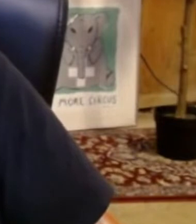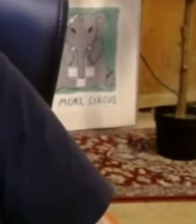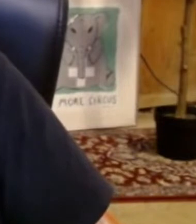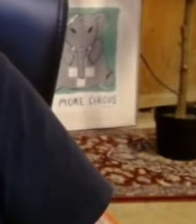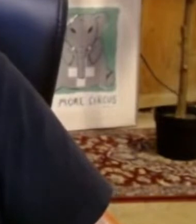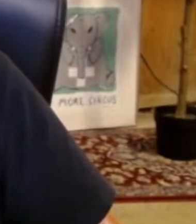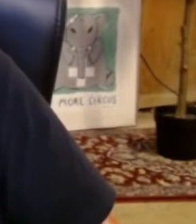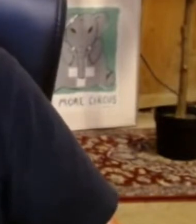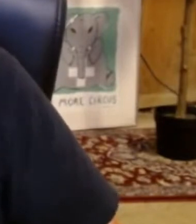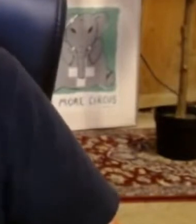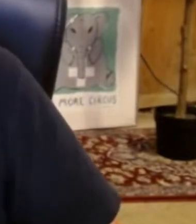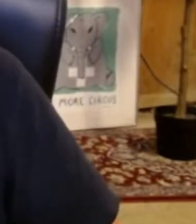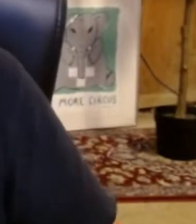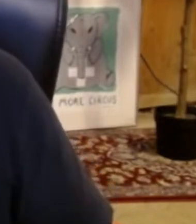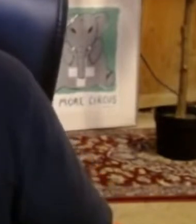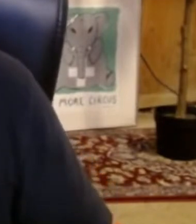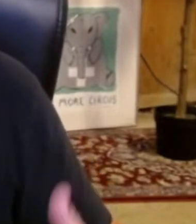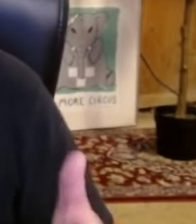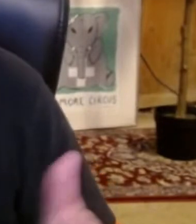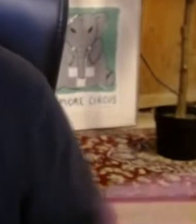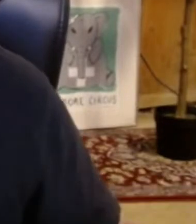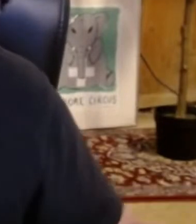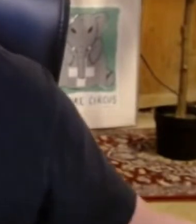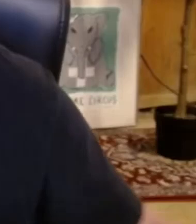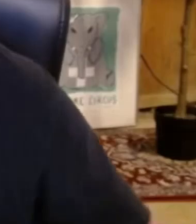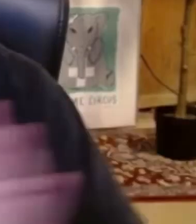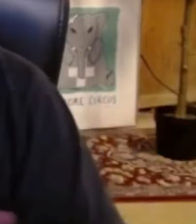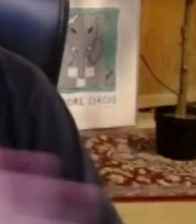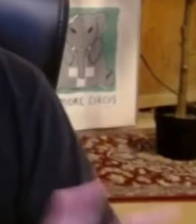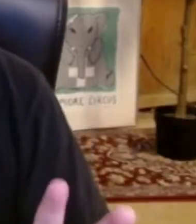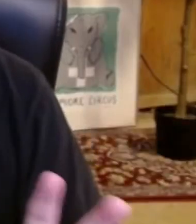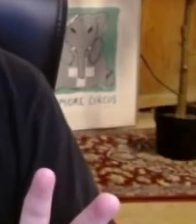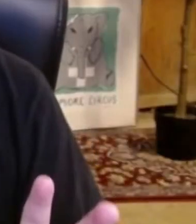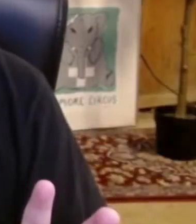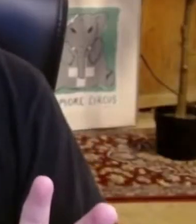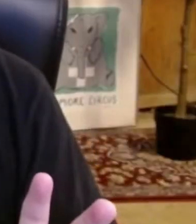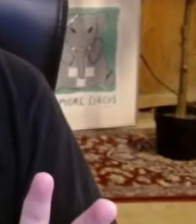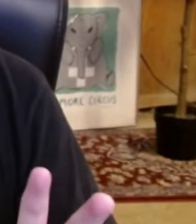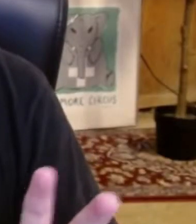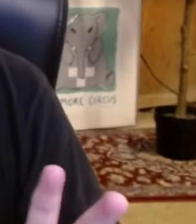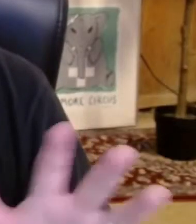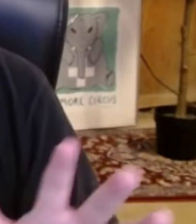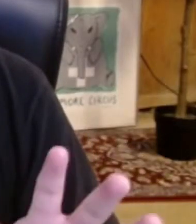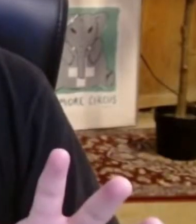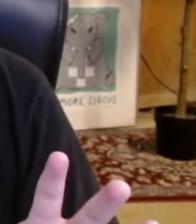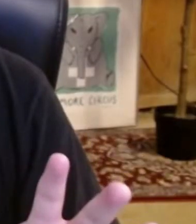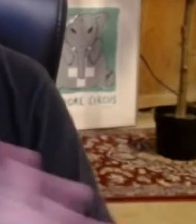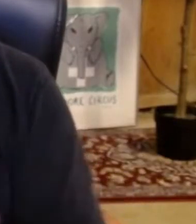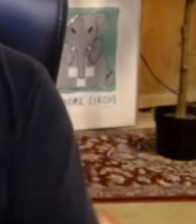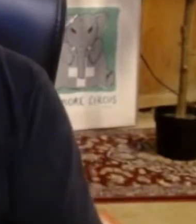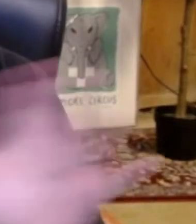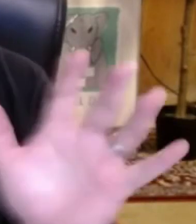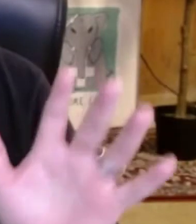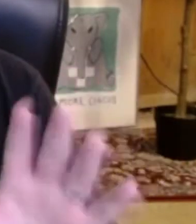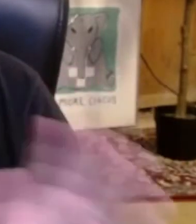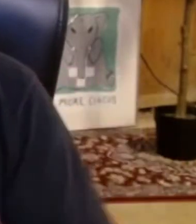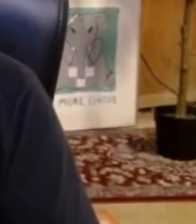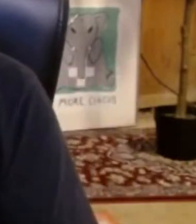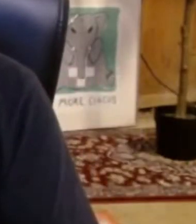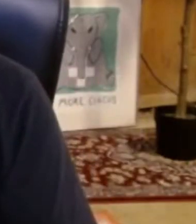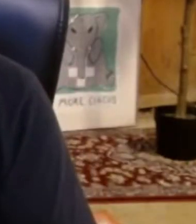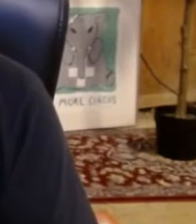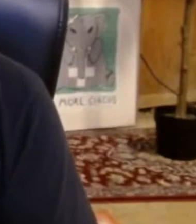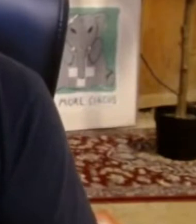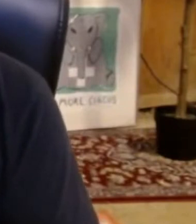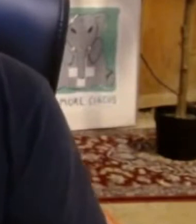para que puedan ellos hacer sus preguntas. Dalila Escobar, durante todo el tiempo que ha estado en esa corresponsalía, antes estuvo en otro medio que